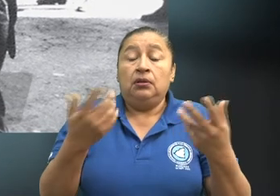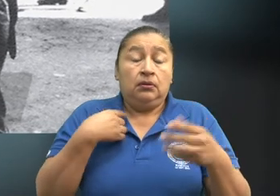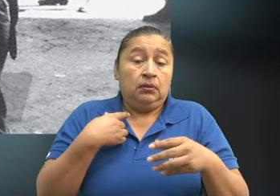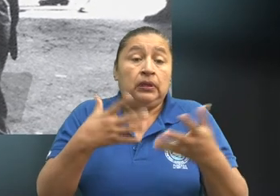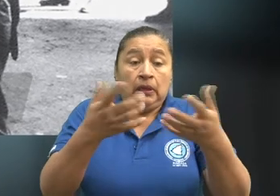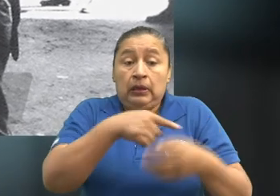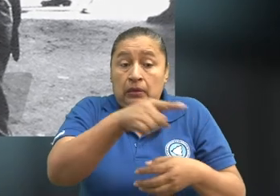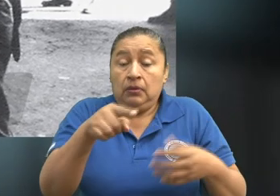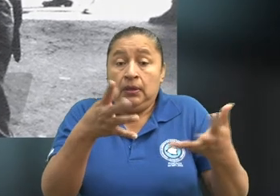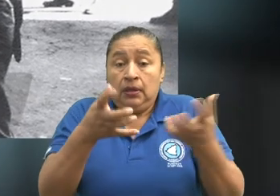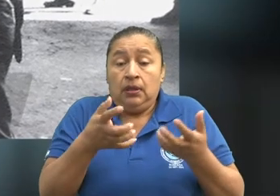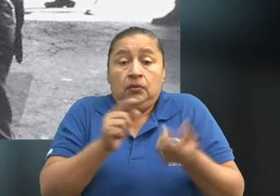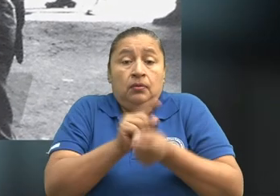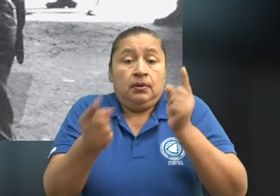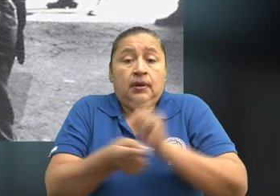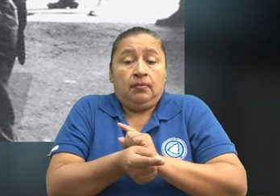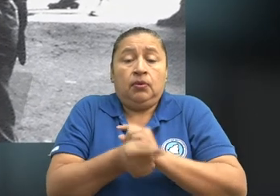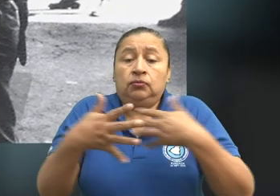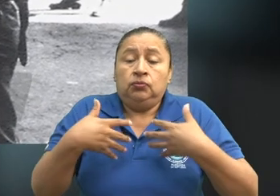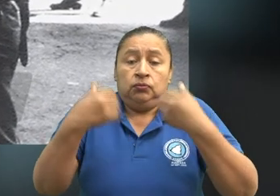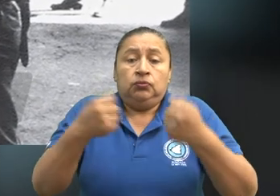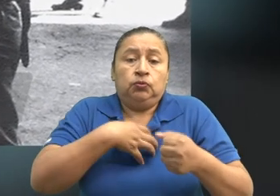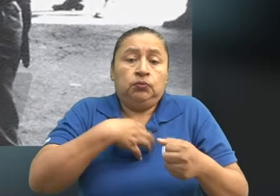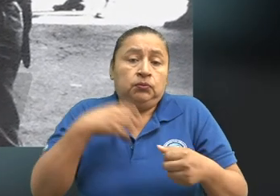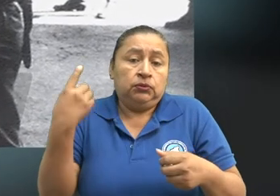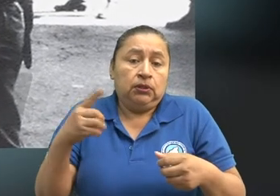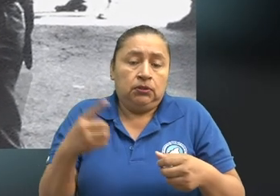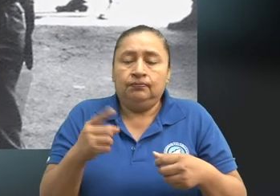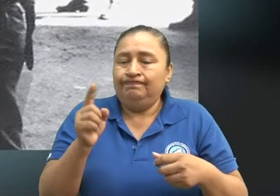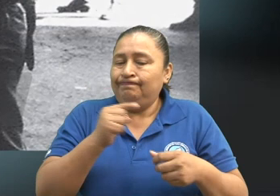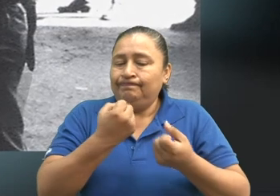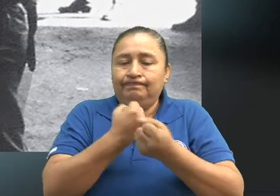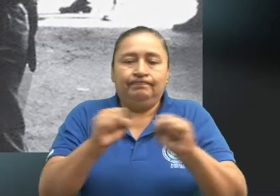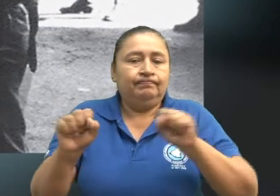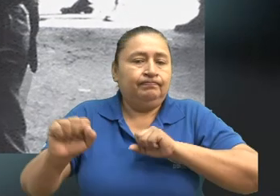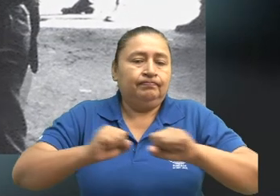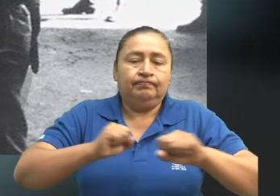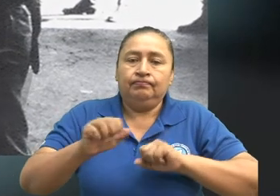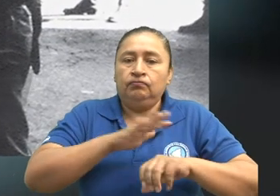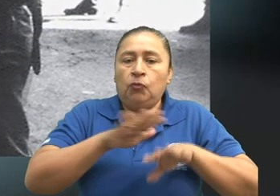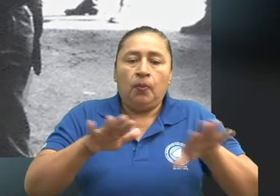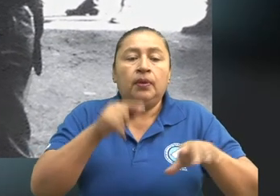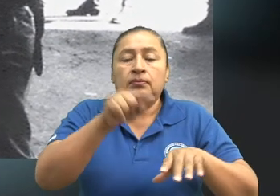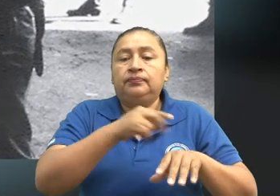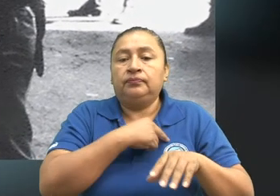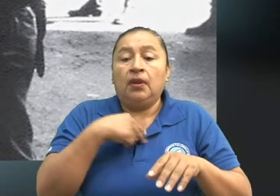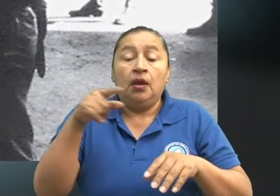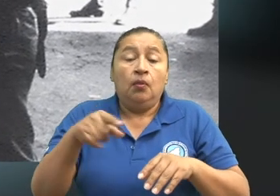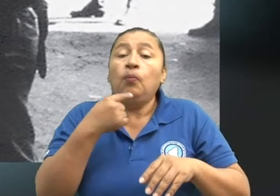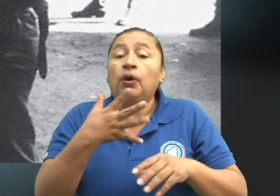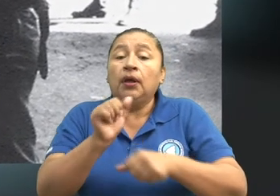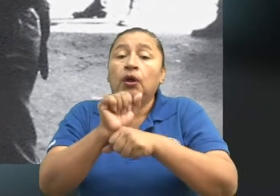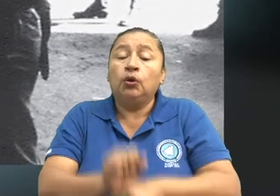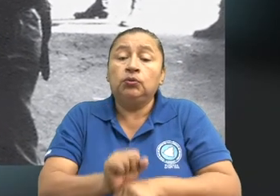cambio, digamos, y una reivindicación de sus derechos. Y no es posible, con esa tradición vendepatria